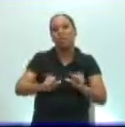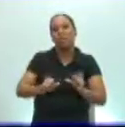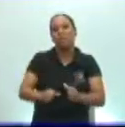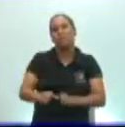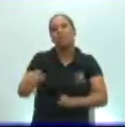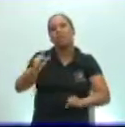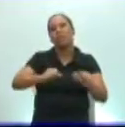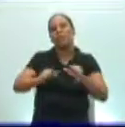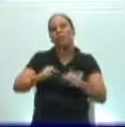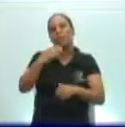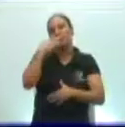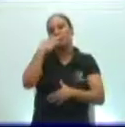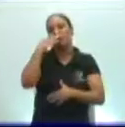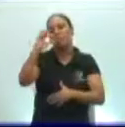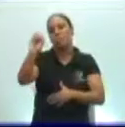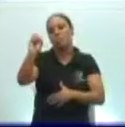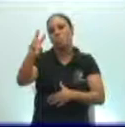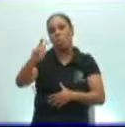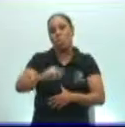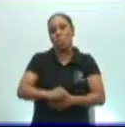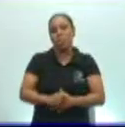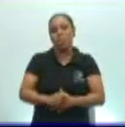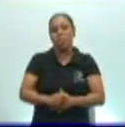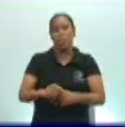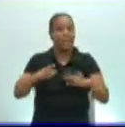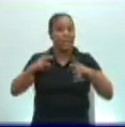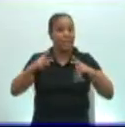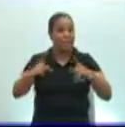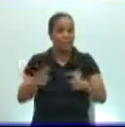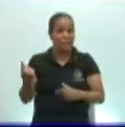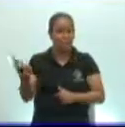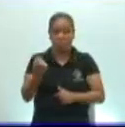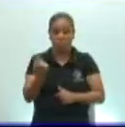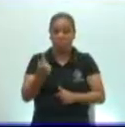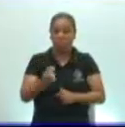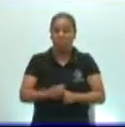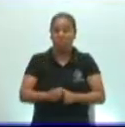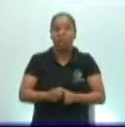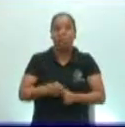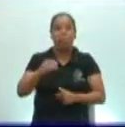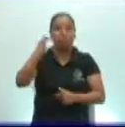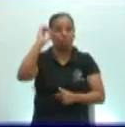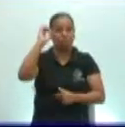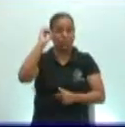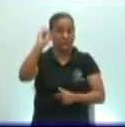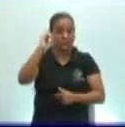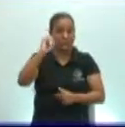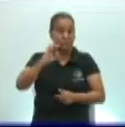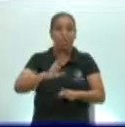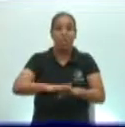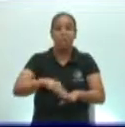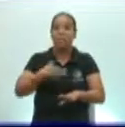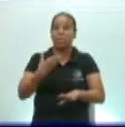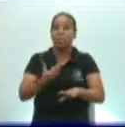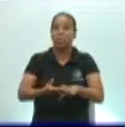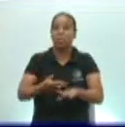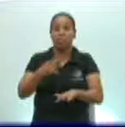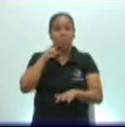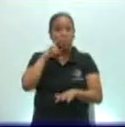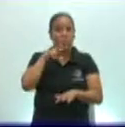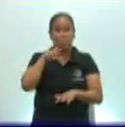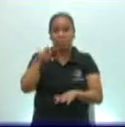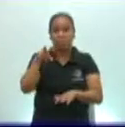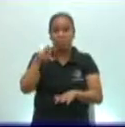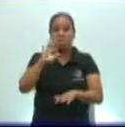dioxígeno. Repito, primero representamos el símbolo del elemento y después con el subíndice, que es el